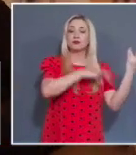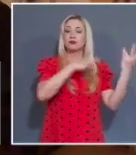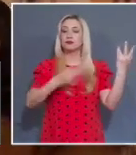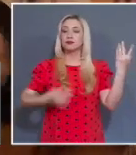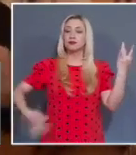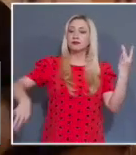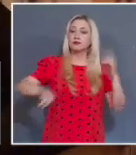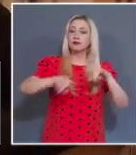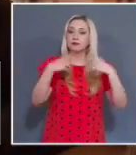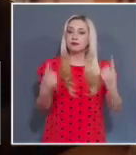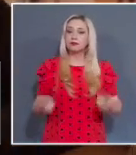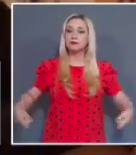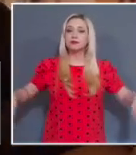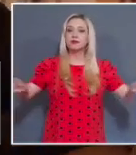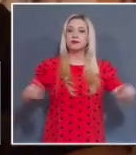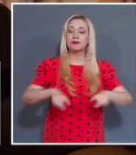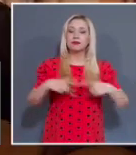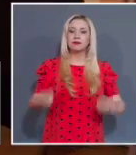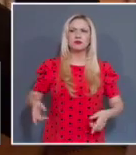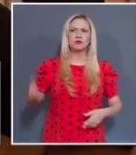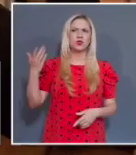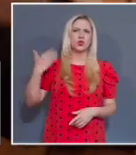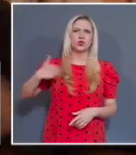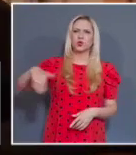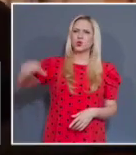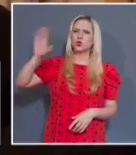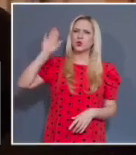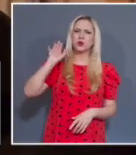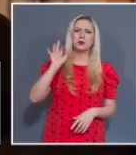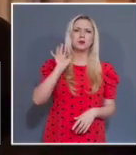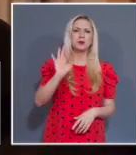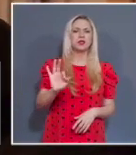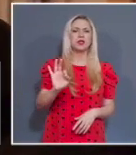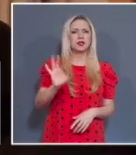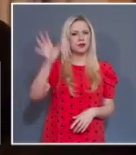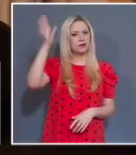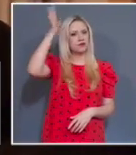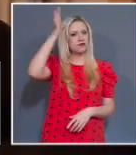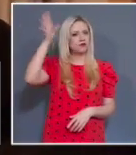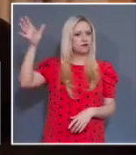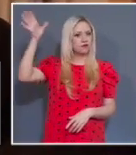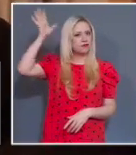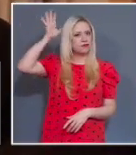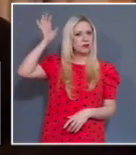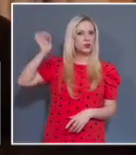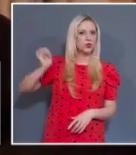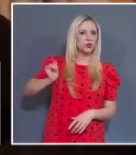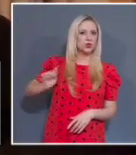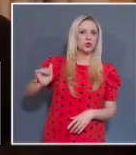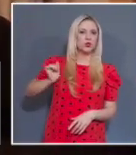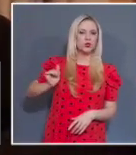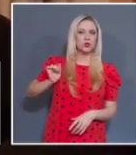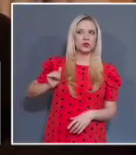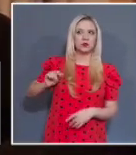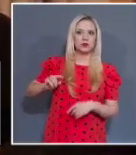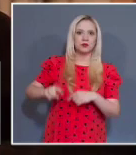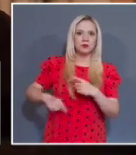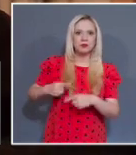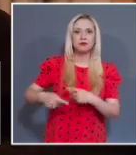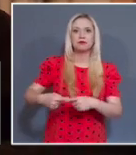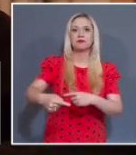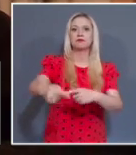diría desde muy poco después de la conquista, incluso música precolombina, pero mucha de esta